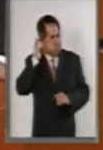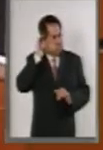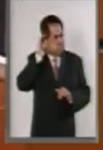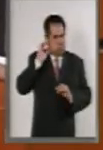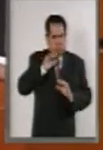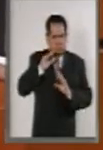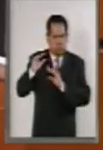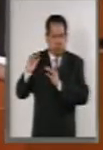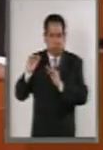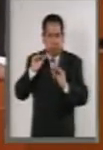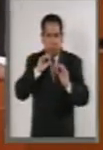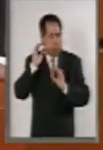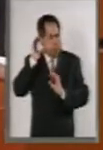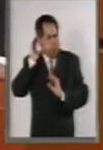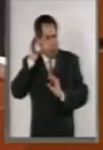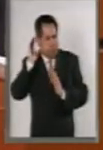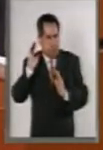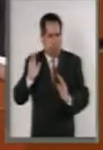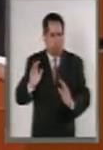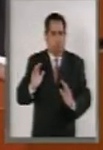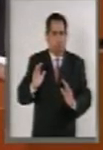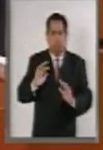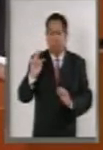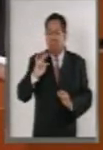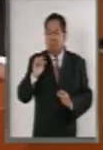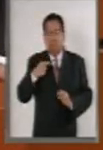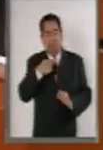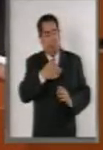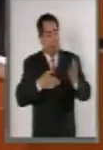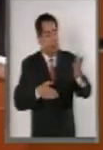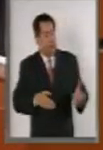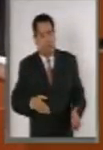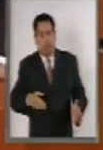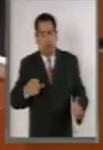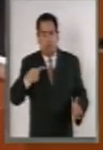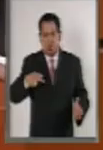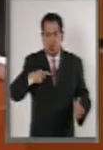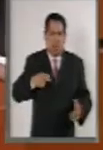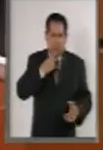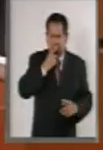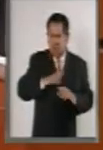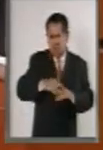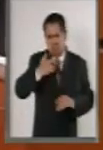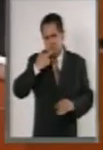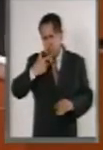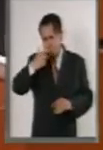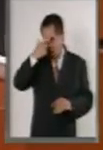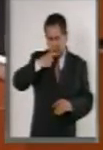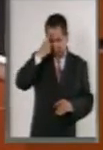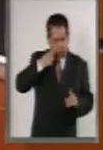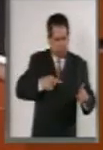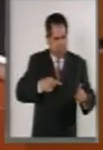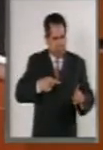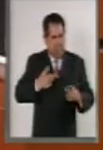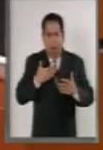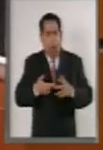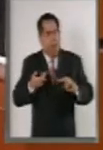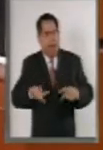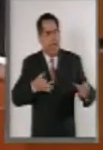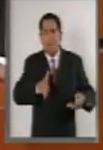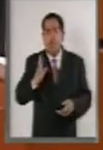respecto. Quien fue presentado como una persona con el mayor perfil hoy ya no lo tiene porque